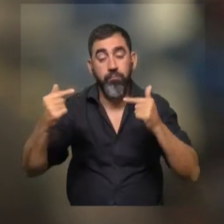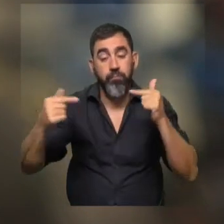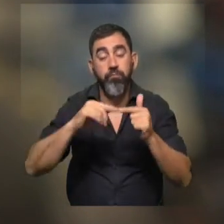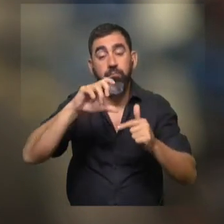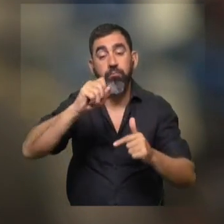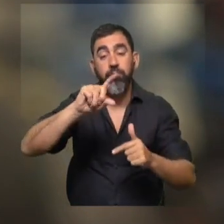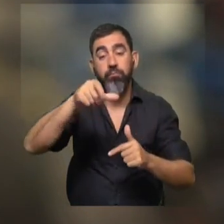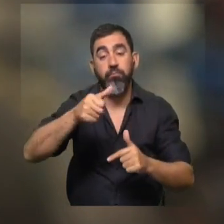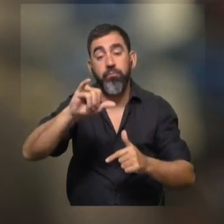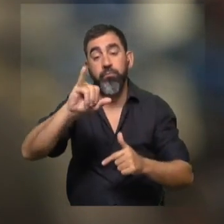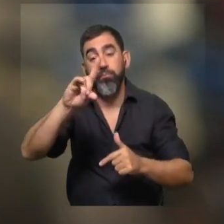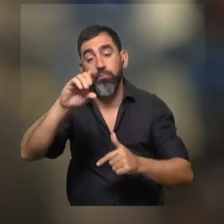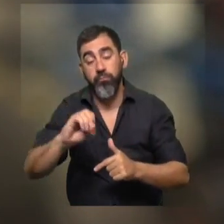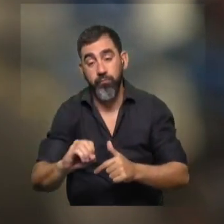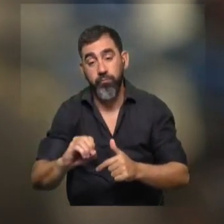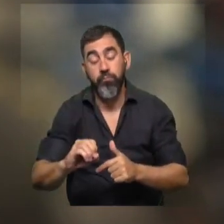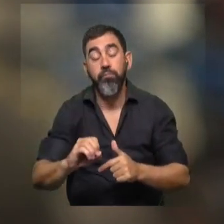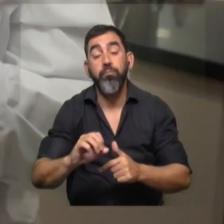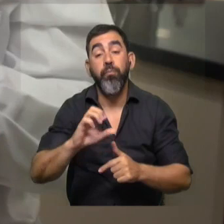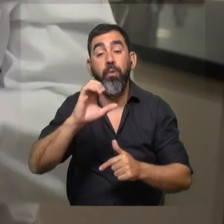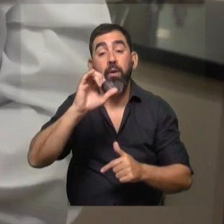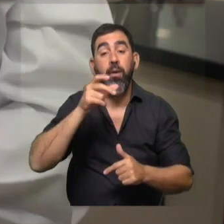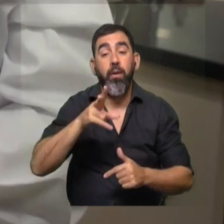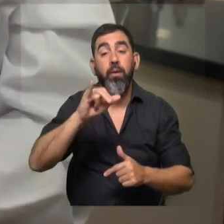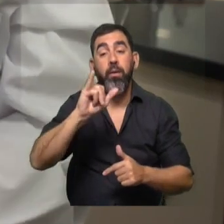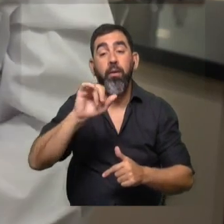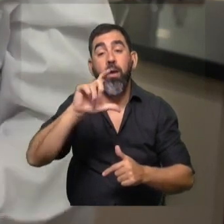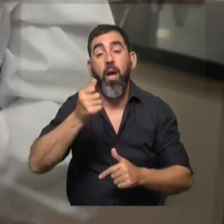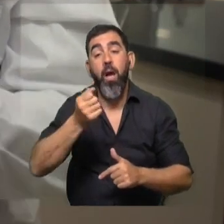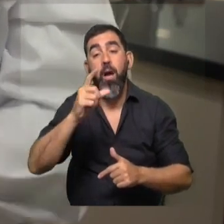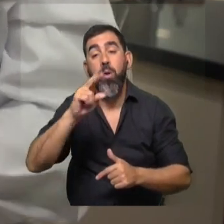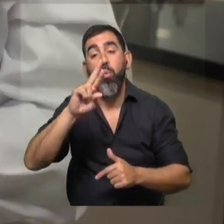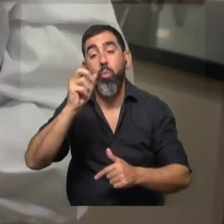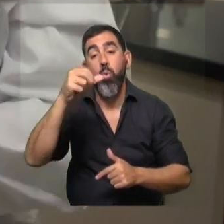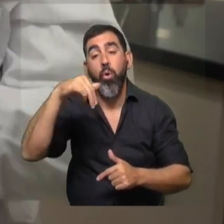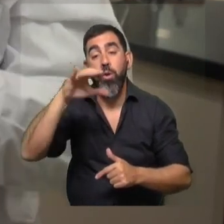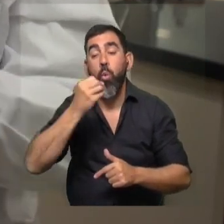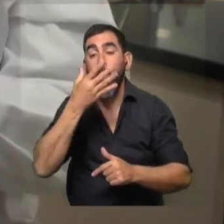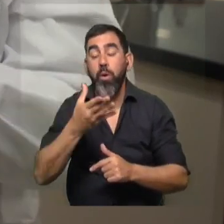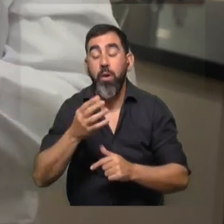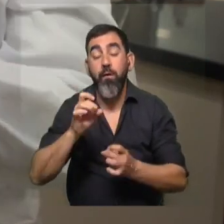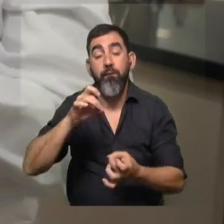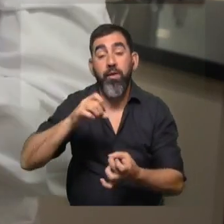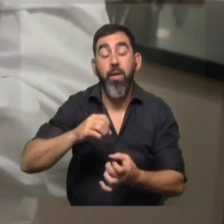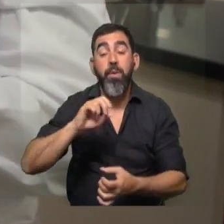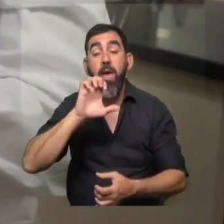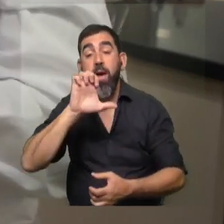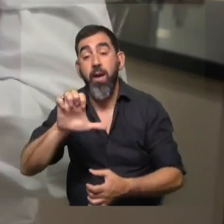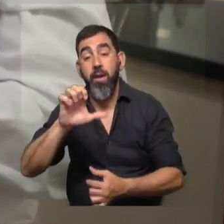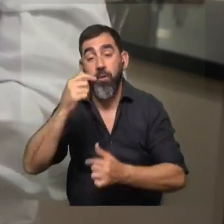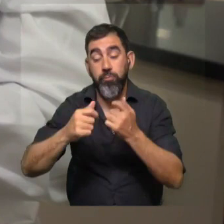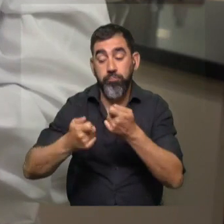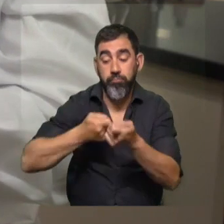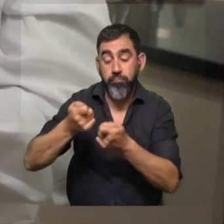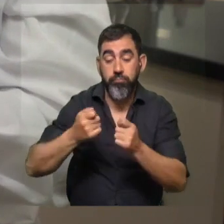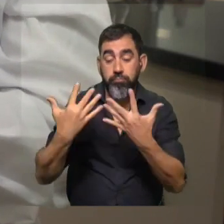como niacinamida, tiene ácido hialurónico que es un buen humectante de la piel, vitamina E, y todos esos activos hacen